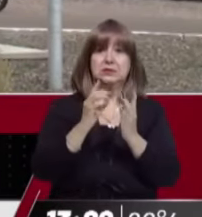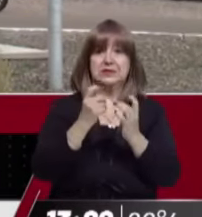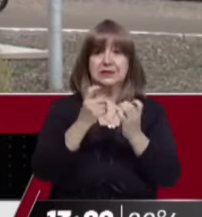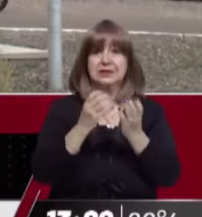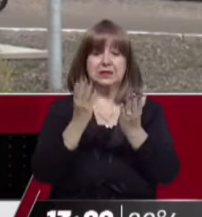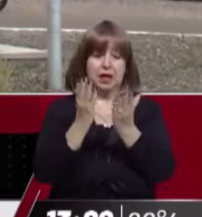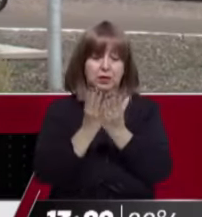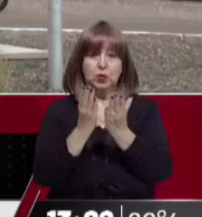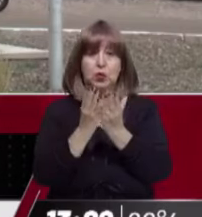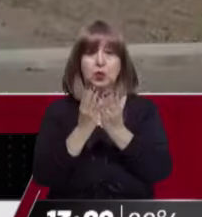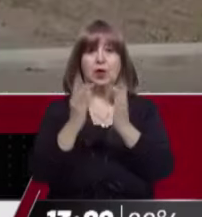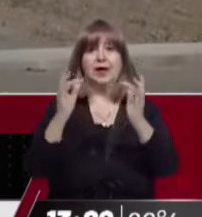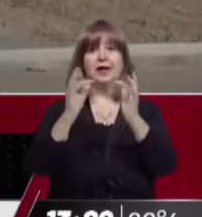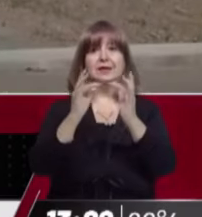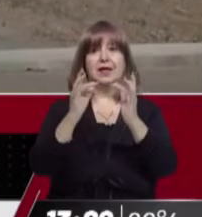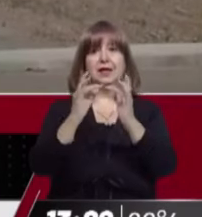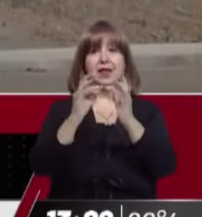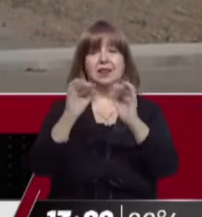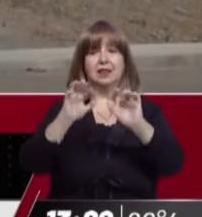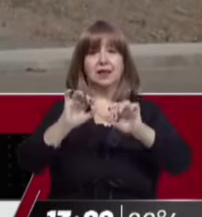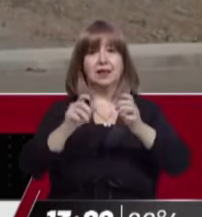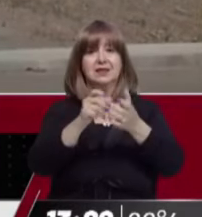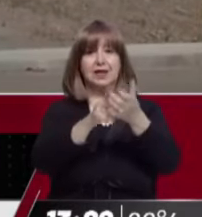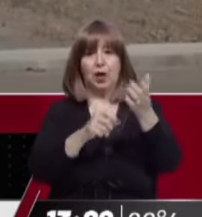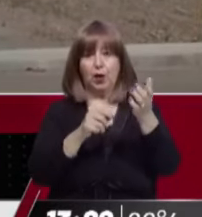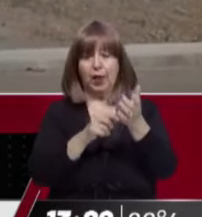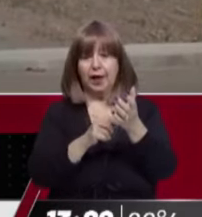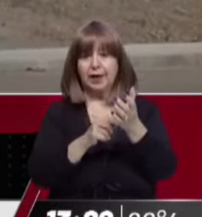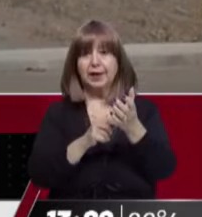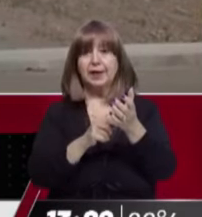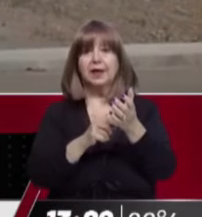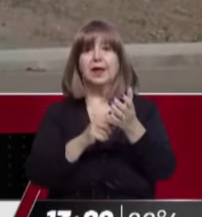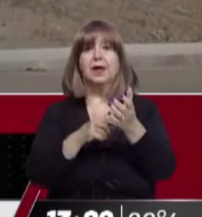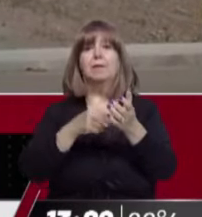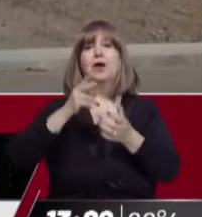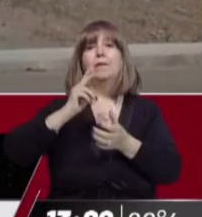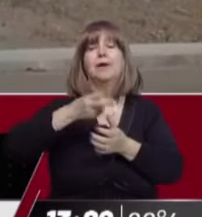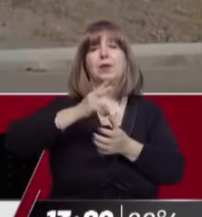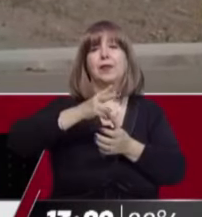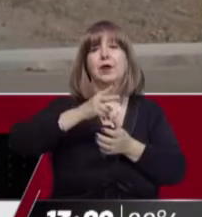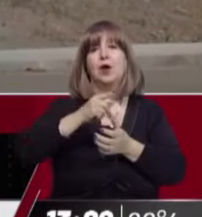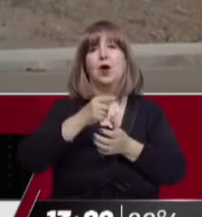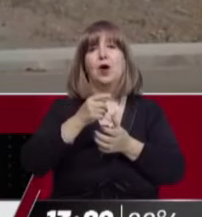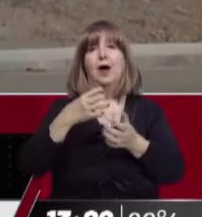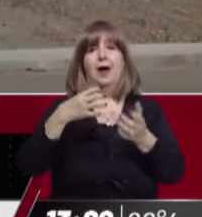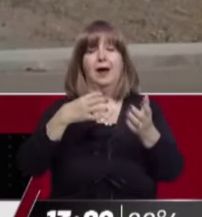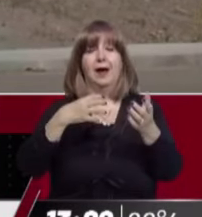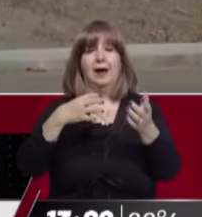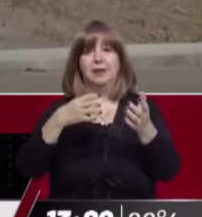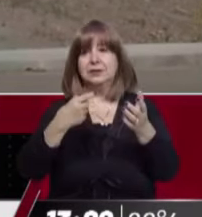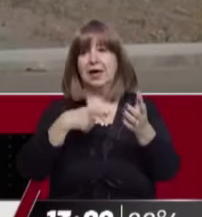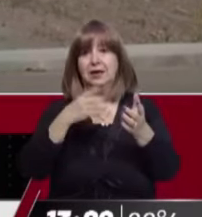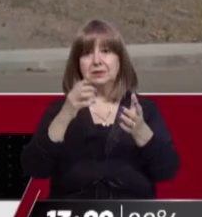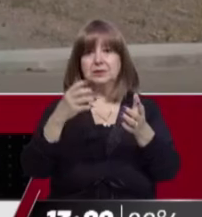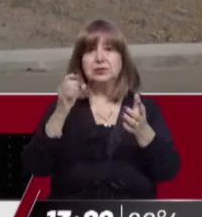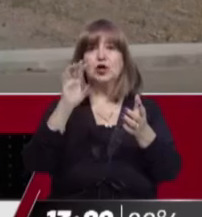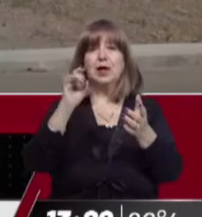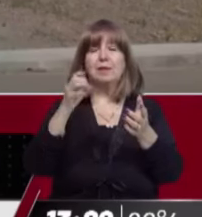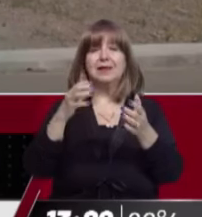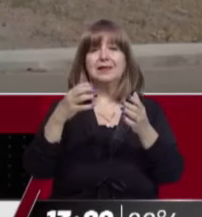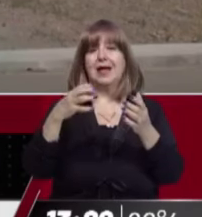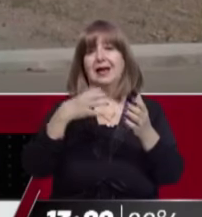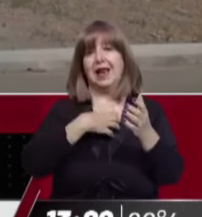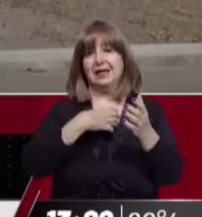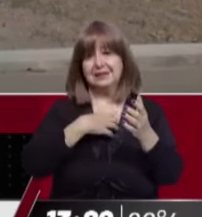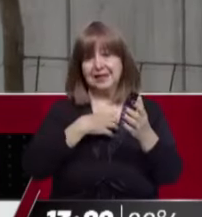ese ese estudio es remoto la posibilidad de tener un celular pero proveído por el servicio durante el tiempo que dure la clase y ahí termina lo mismo si tiene que